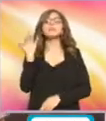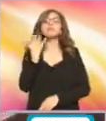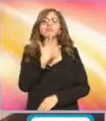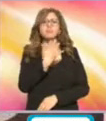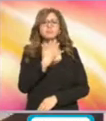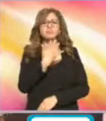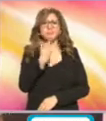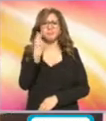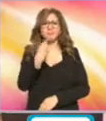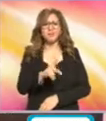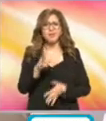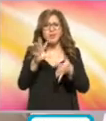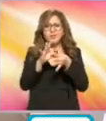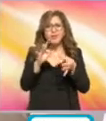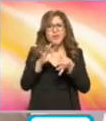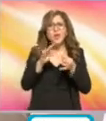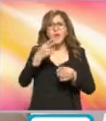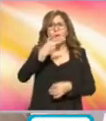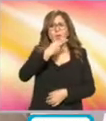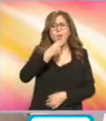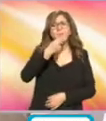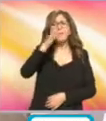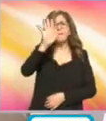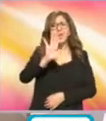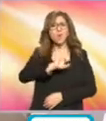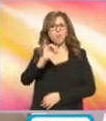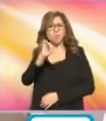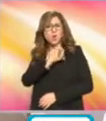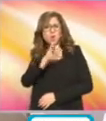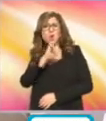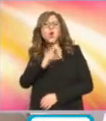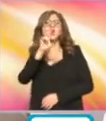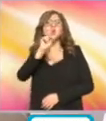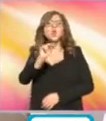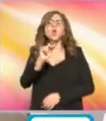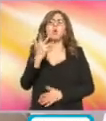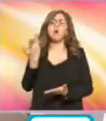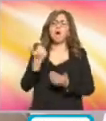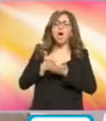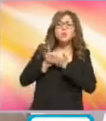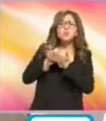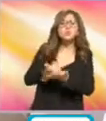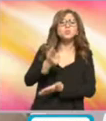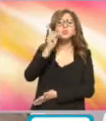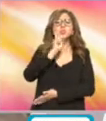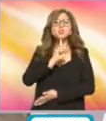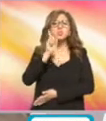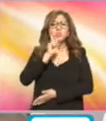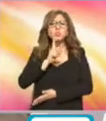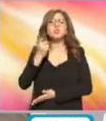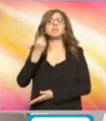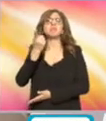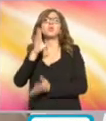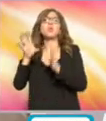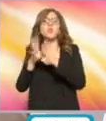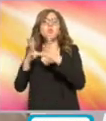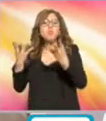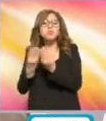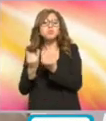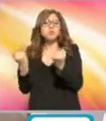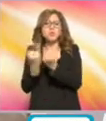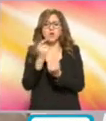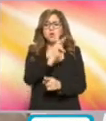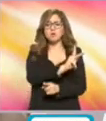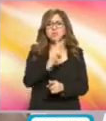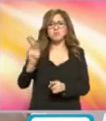hombre egoísta que tiene una eyaculación rápida porque no está interesado en el placer de su pareja, creo que es cada vez menos común, y que el hombre con